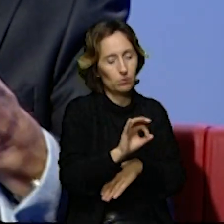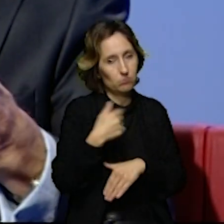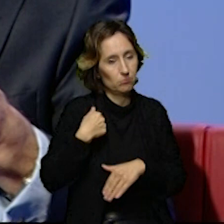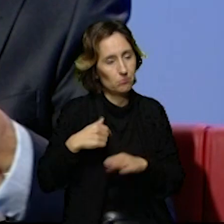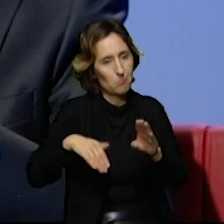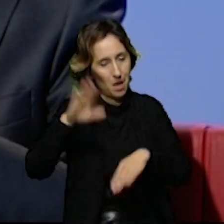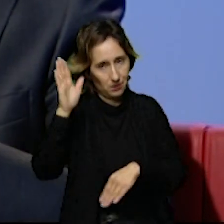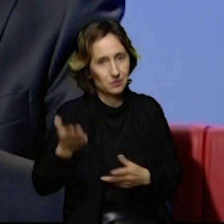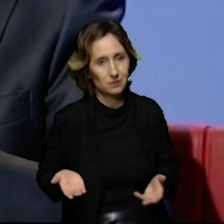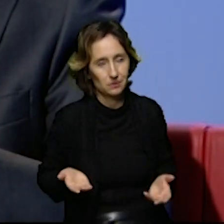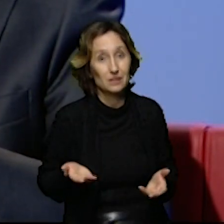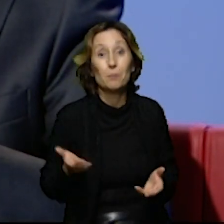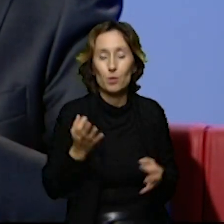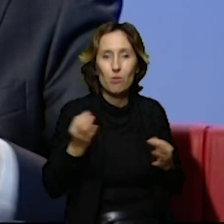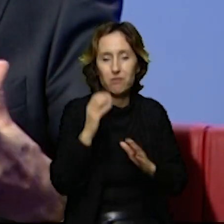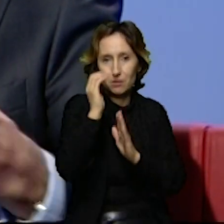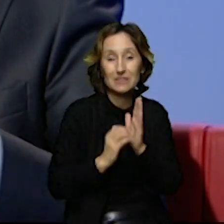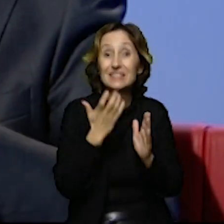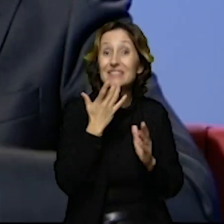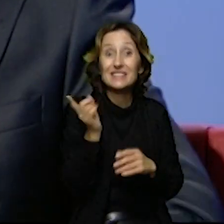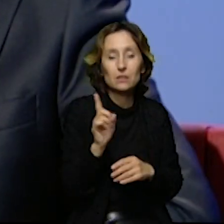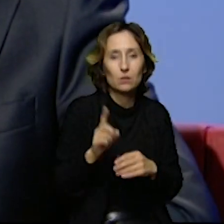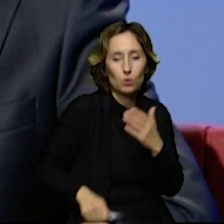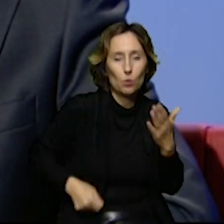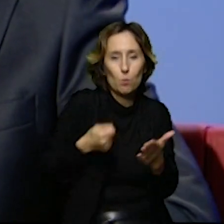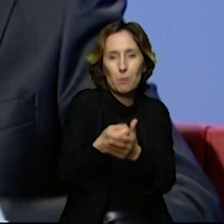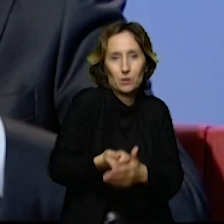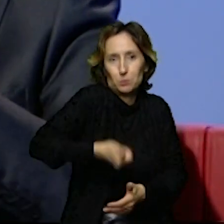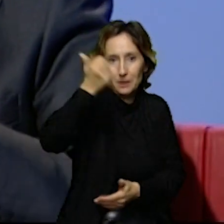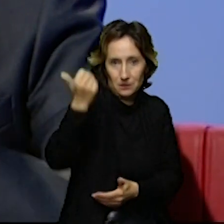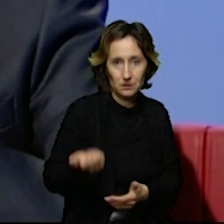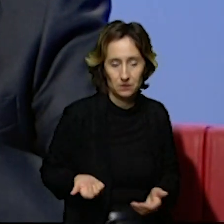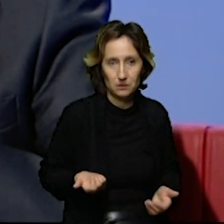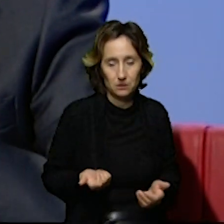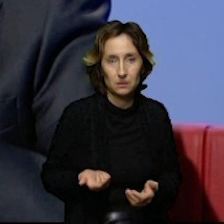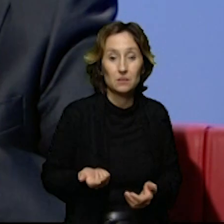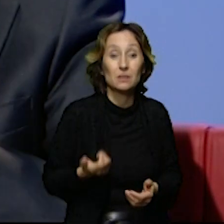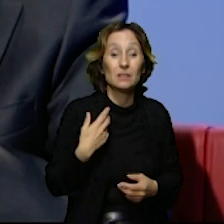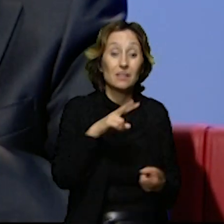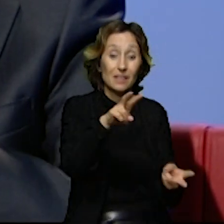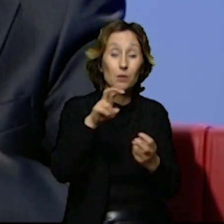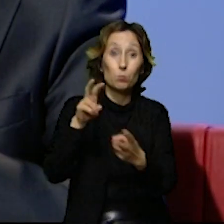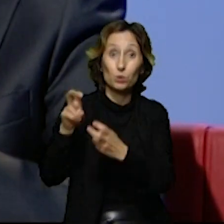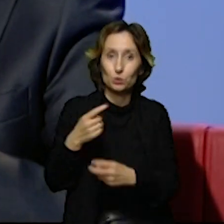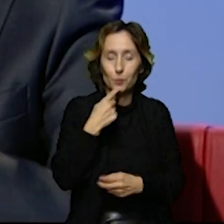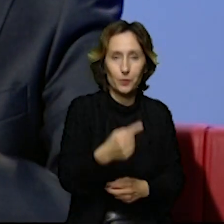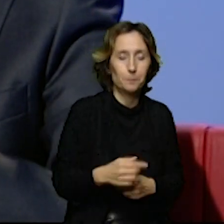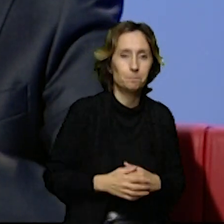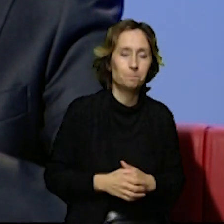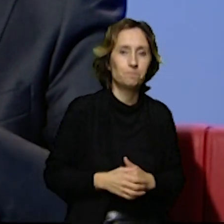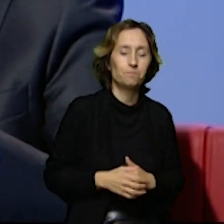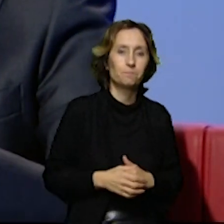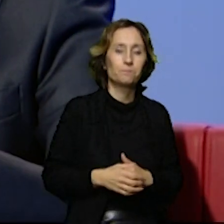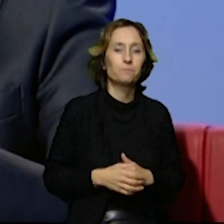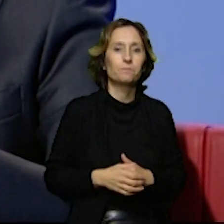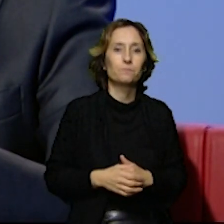hay que deflactar, porque si no, cada vez estamos pagando más impuestos. Y mire, sobre los impuestos le quiero decir una cosa.